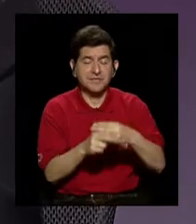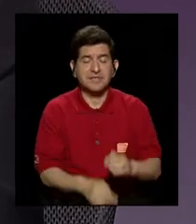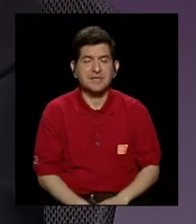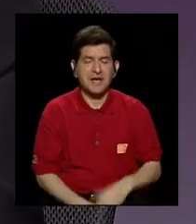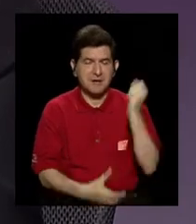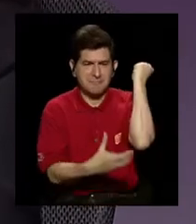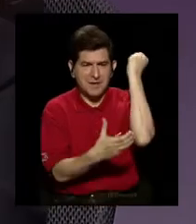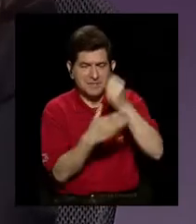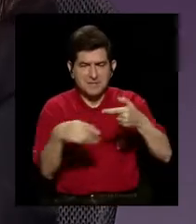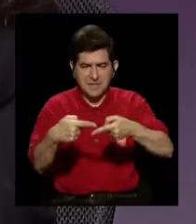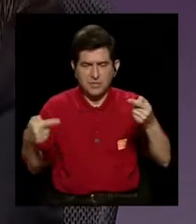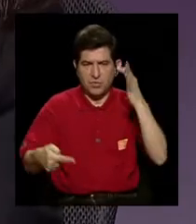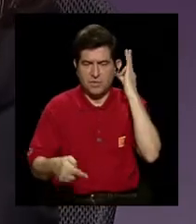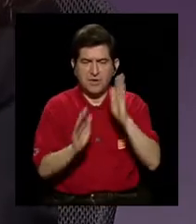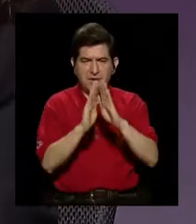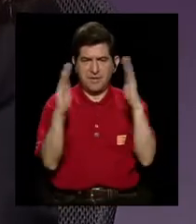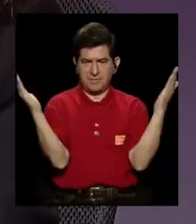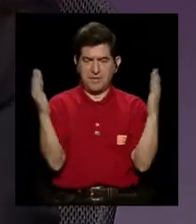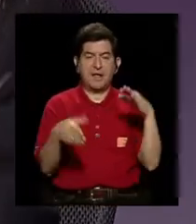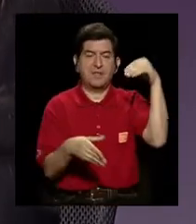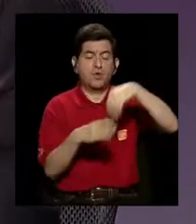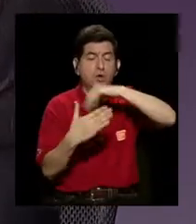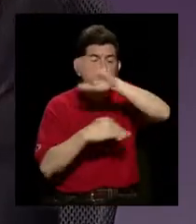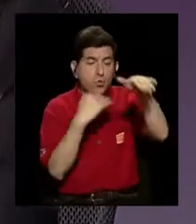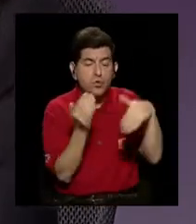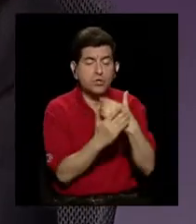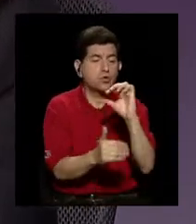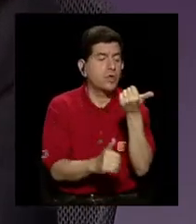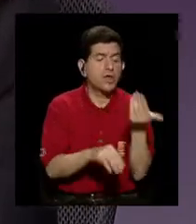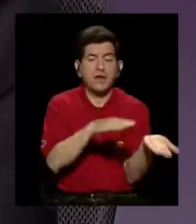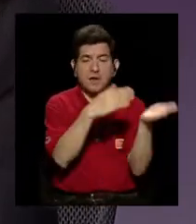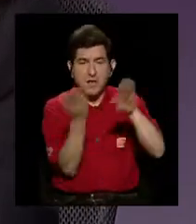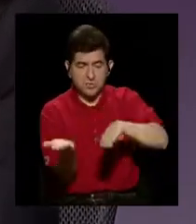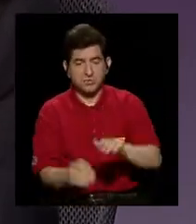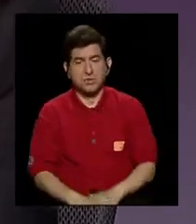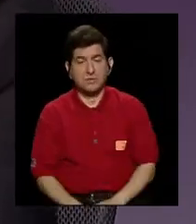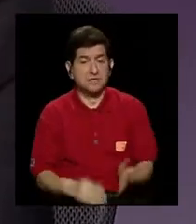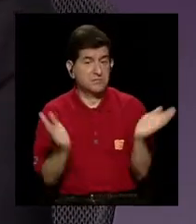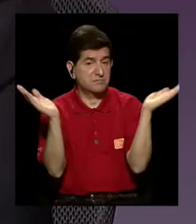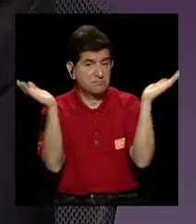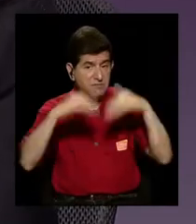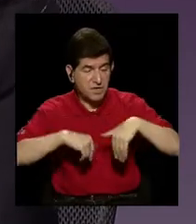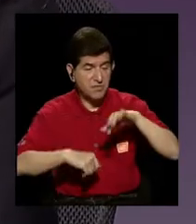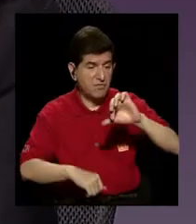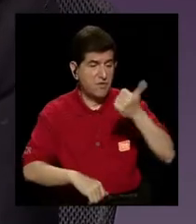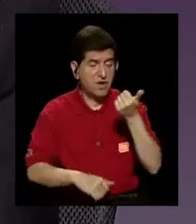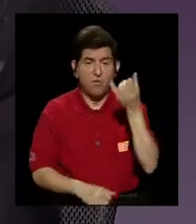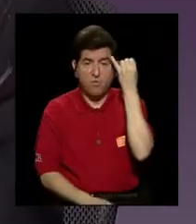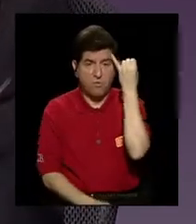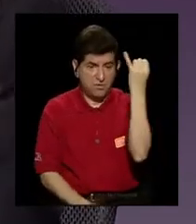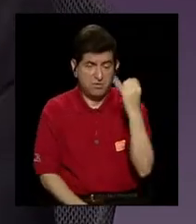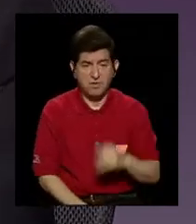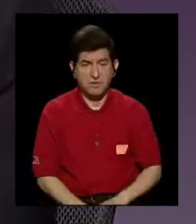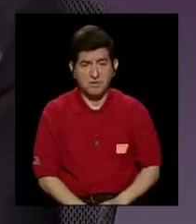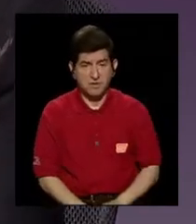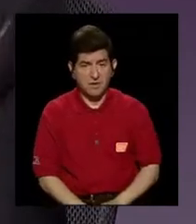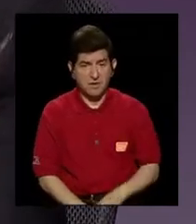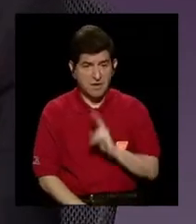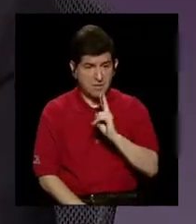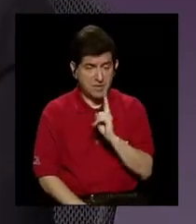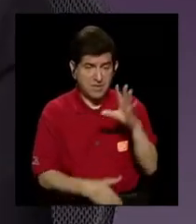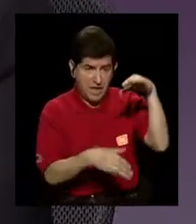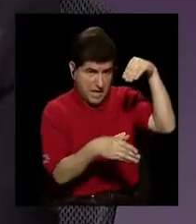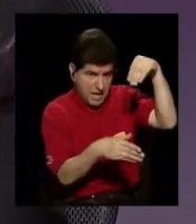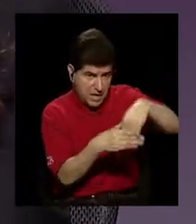ampliado, que es para incluir todas esas otras muertes, porque si no existiera ese otro concepto, ¿verdad?, para incluir el